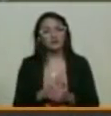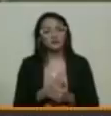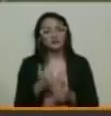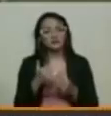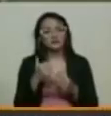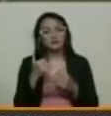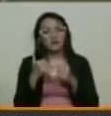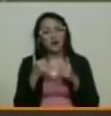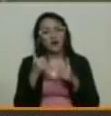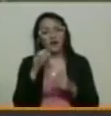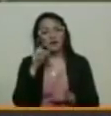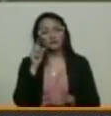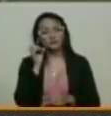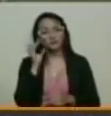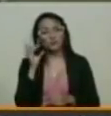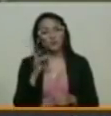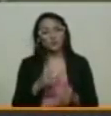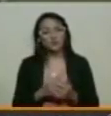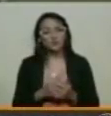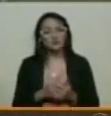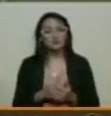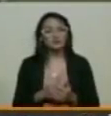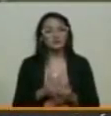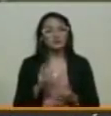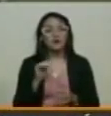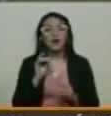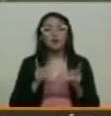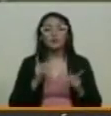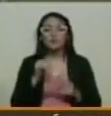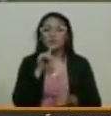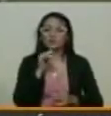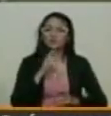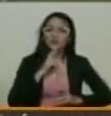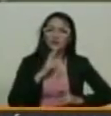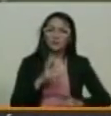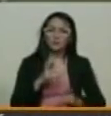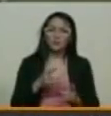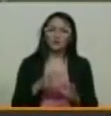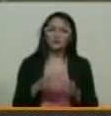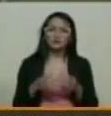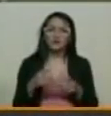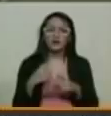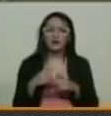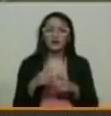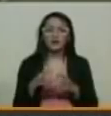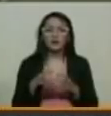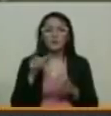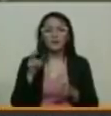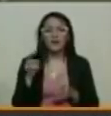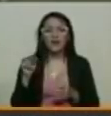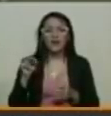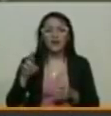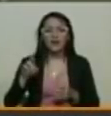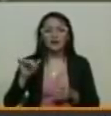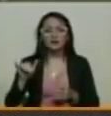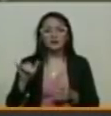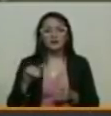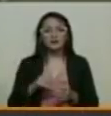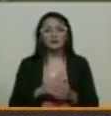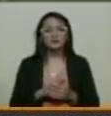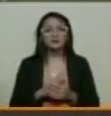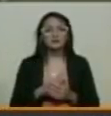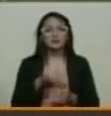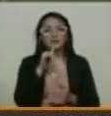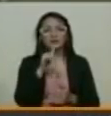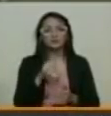proceso presidencial, si se ha logrado dar respuesta quizás a algunas de las denuncias interpuestas por los candidatos Henry Falcón y Javier Bertucci. Empiezo por lo